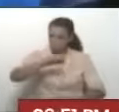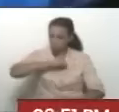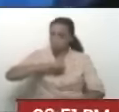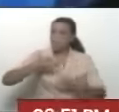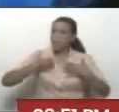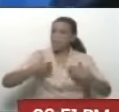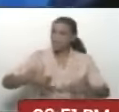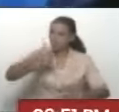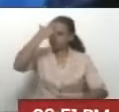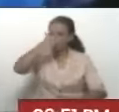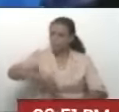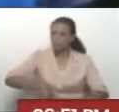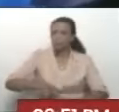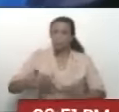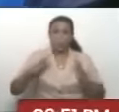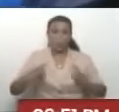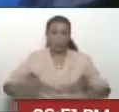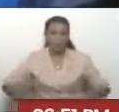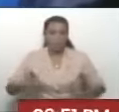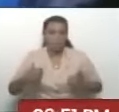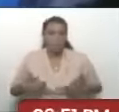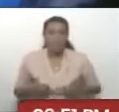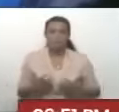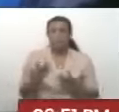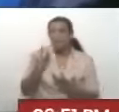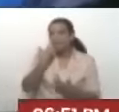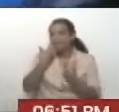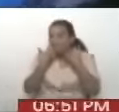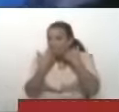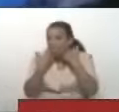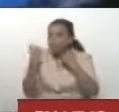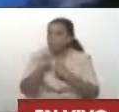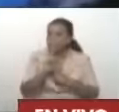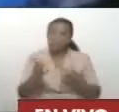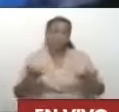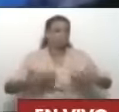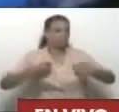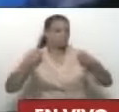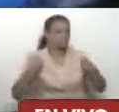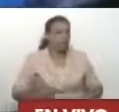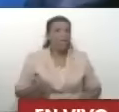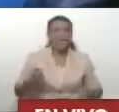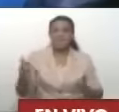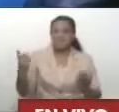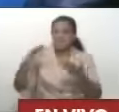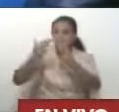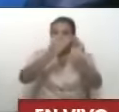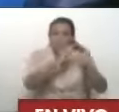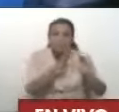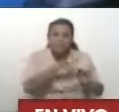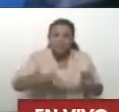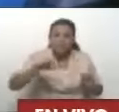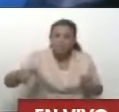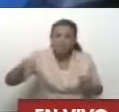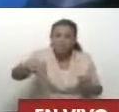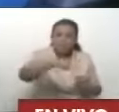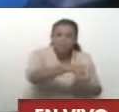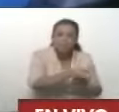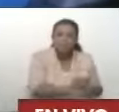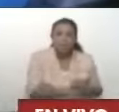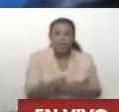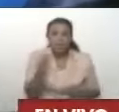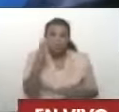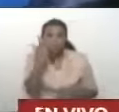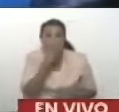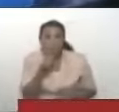donde, bueno, queremos proponer y promover jornadas de salud integral dentro de nuestras comunidades para, bueno, que todos